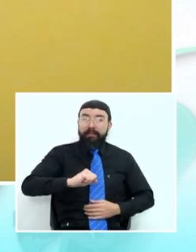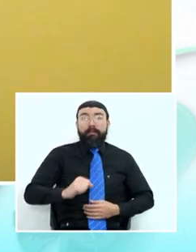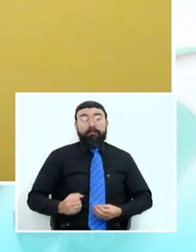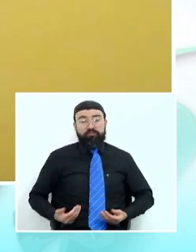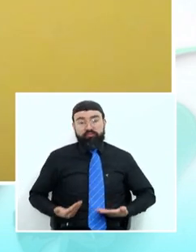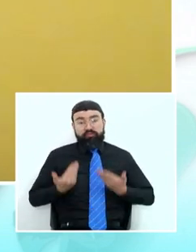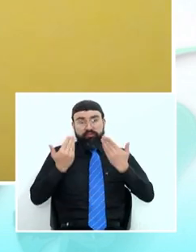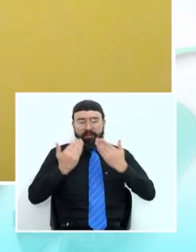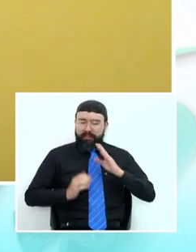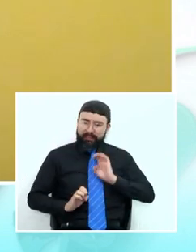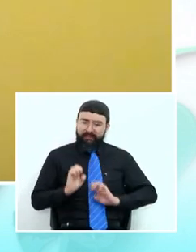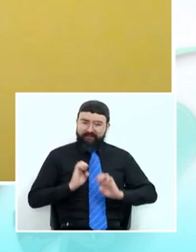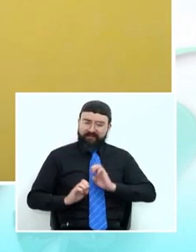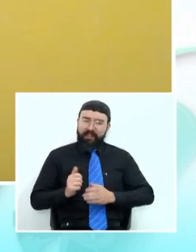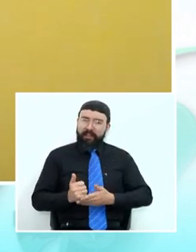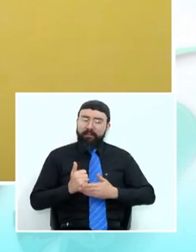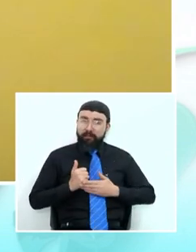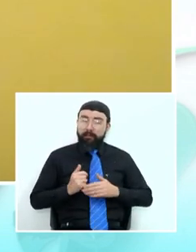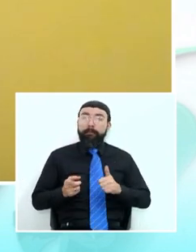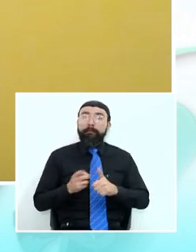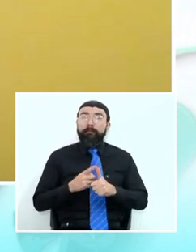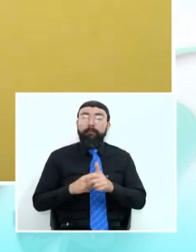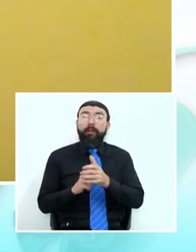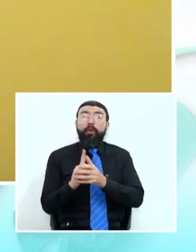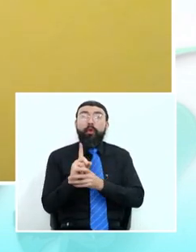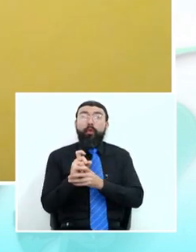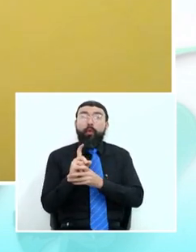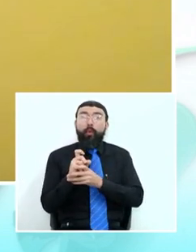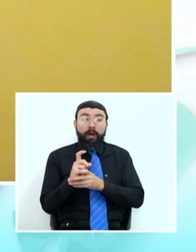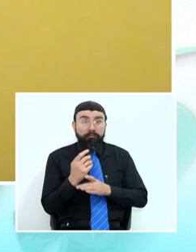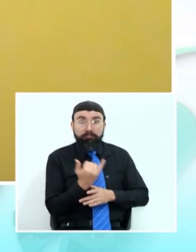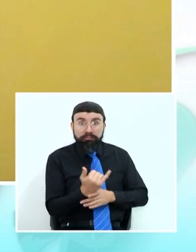La primera es la guayaba, tiene